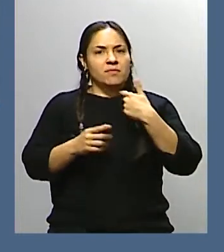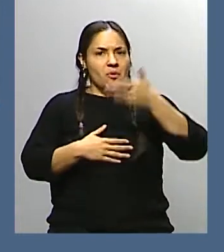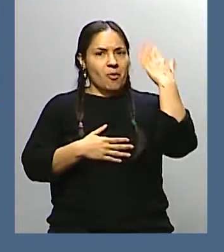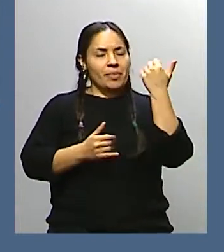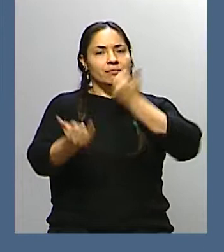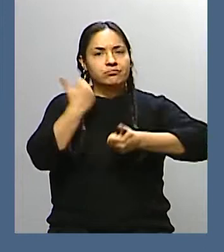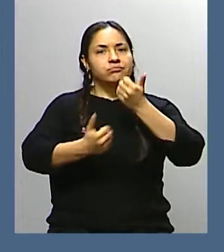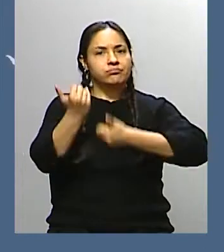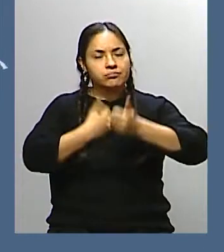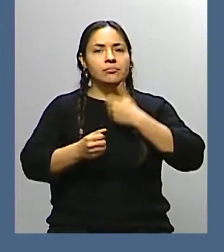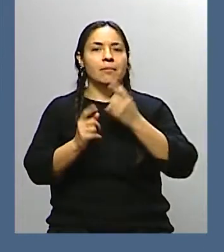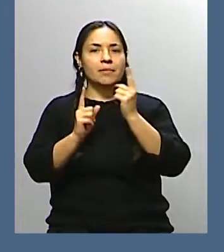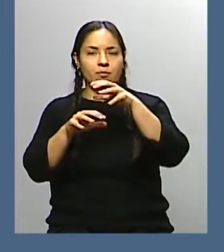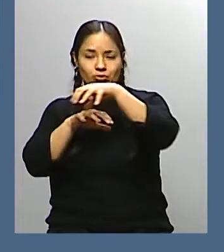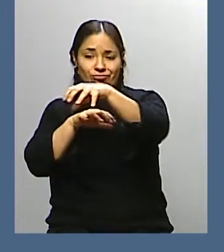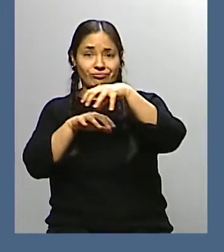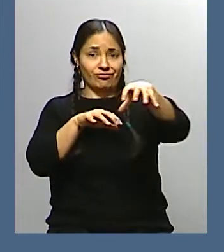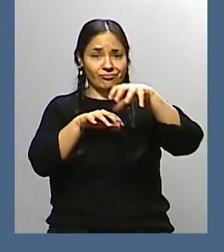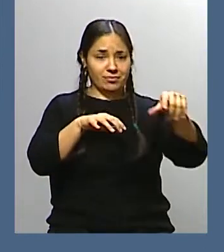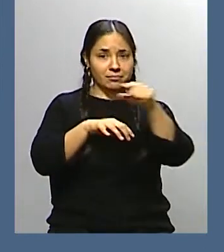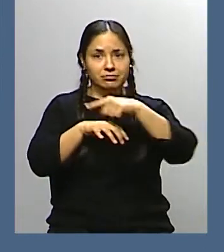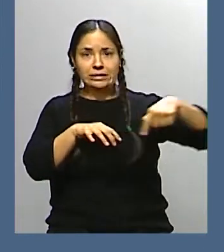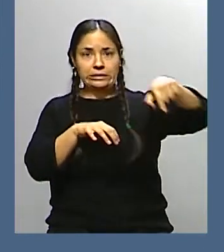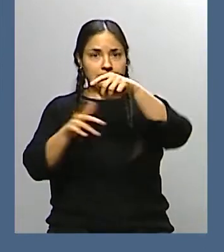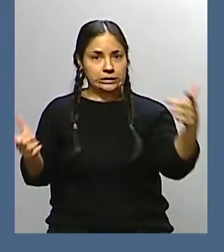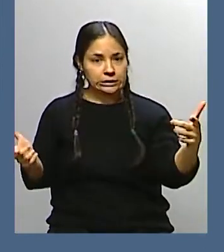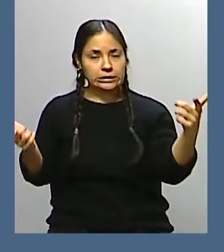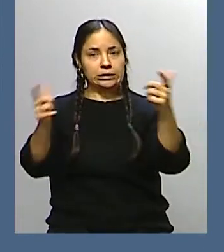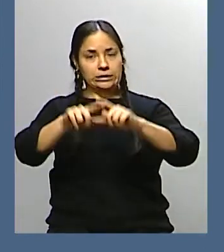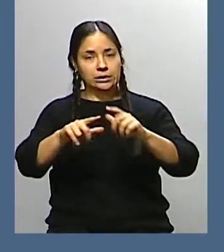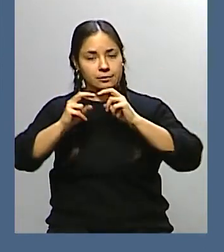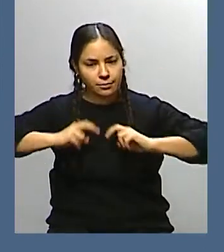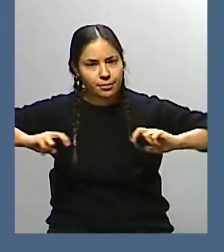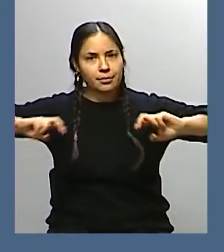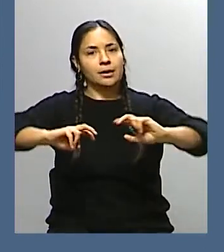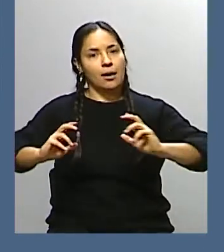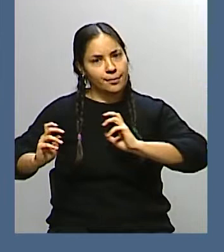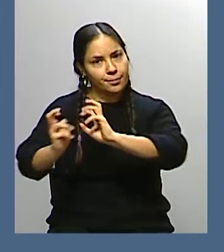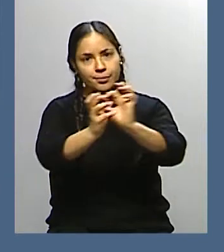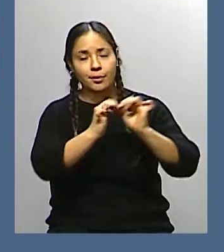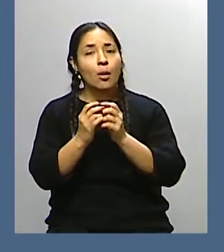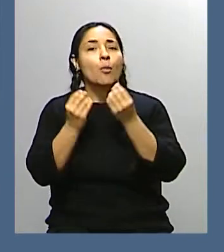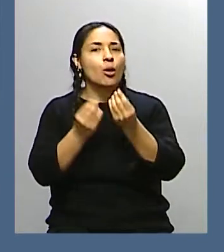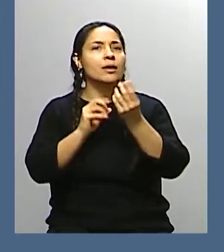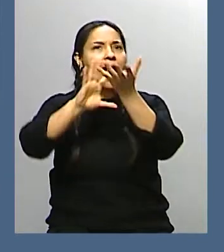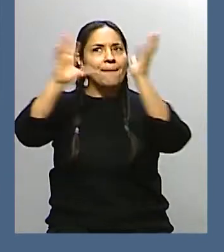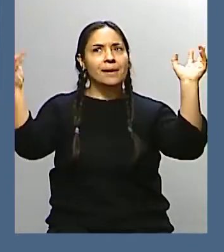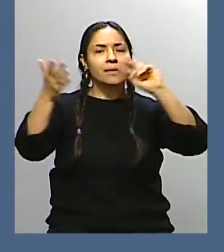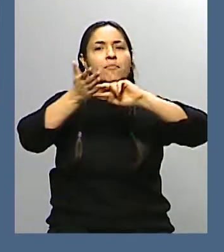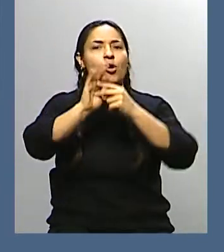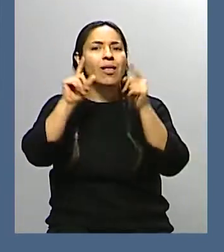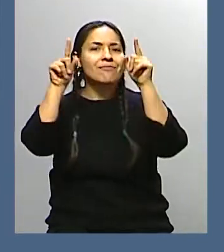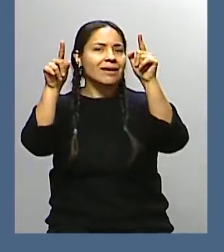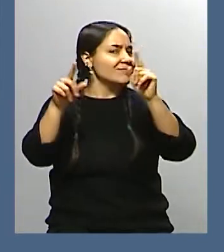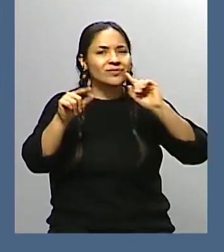necesidad de que diferentes actores se sentaran en la mesa de negociación, porque era un problema que nos es transversal a todos, y te queríamos consultar